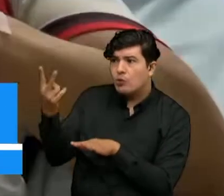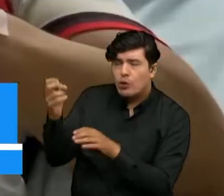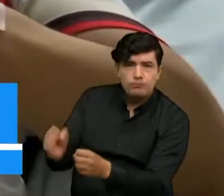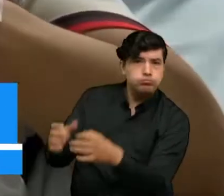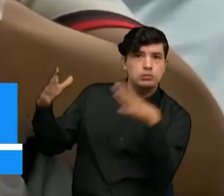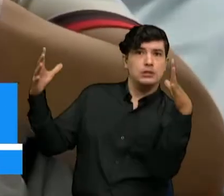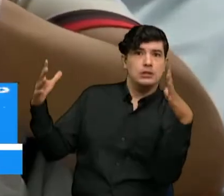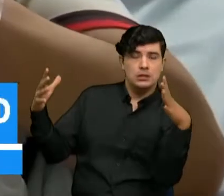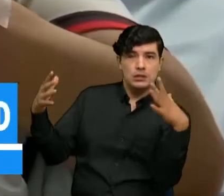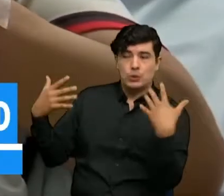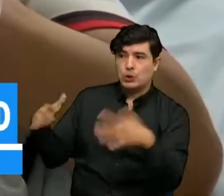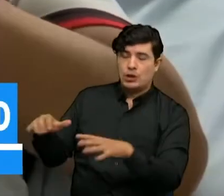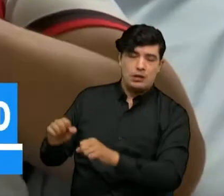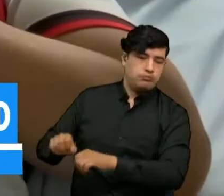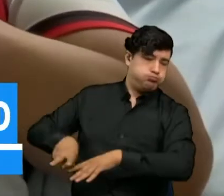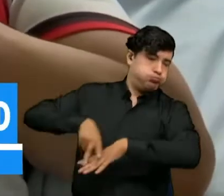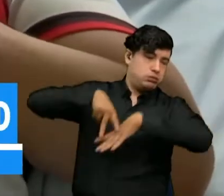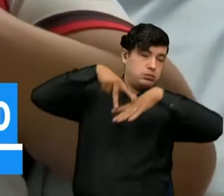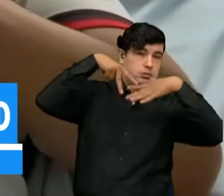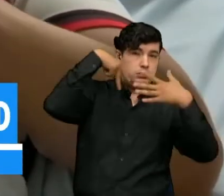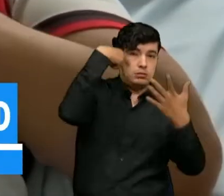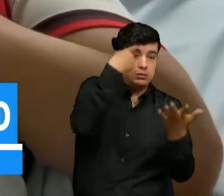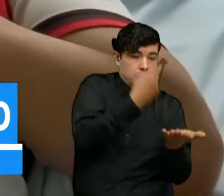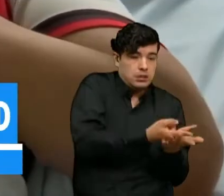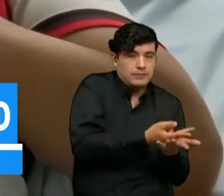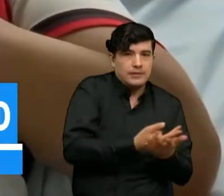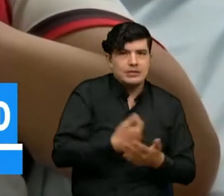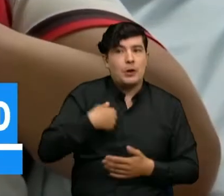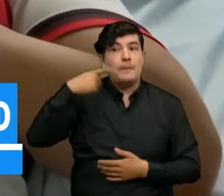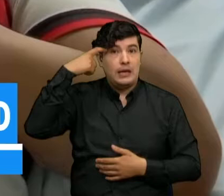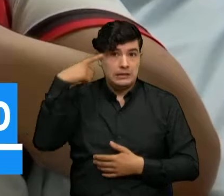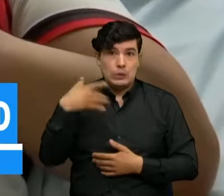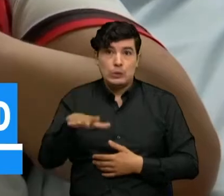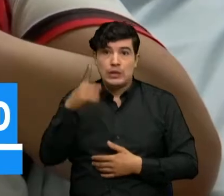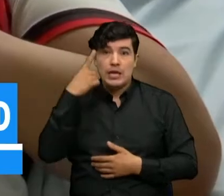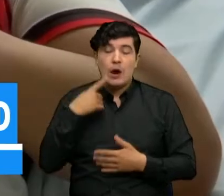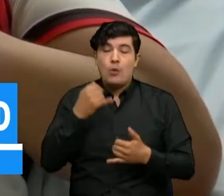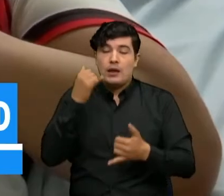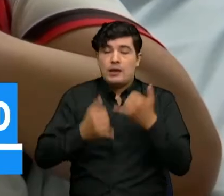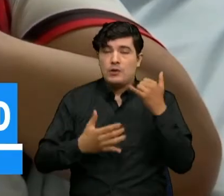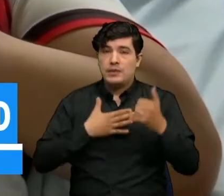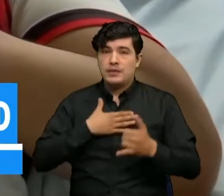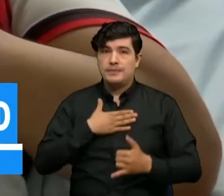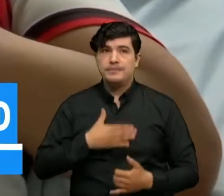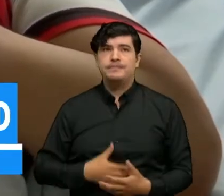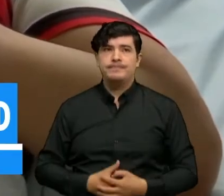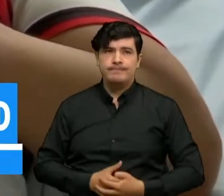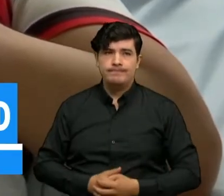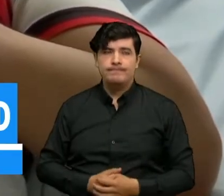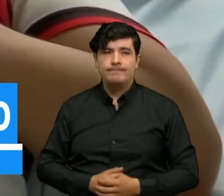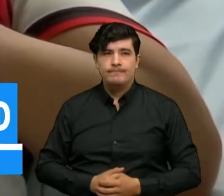mi último día. Entonces al ir a verificar cómo se encontraban los soldados y lo que había sucedido,